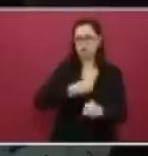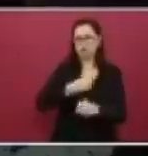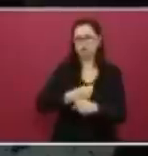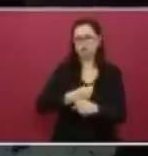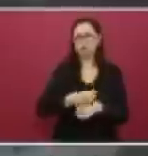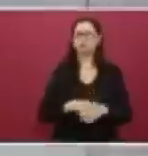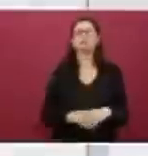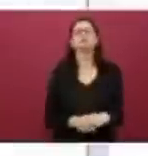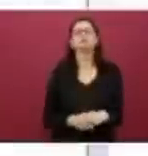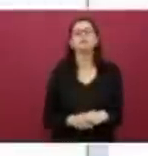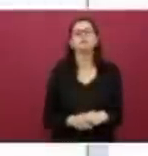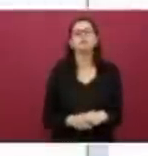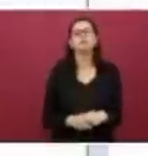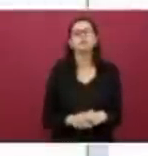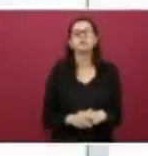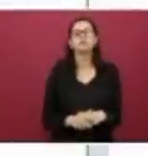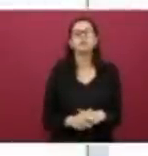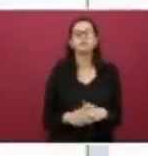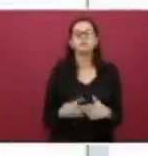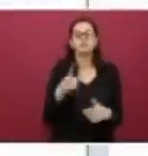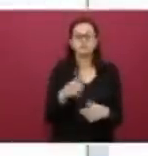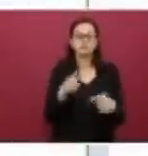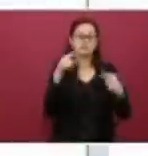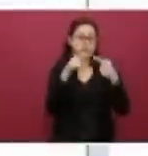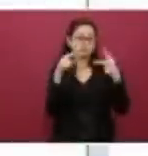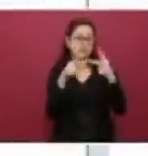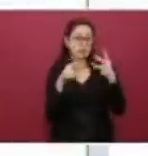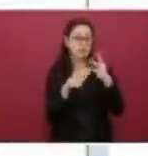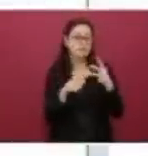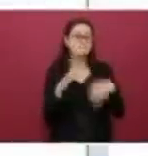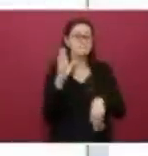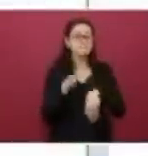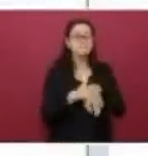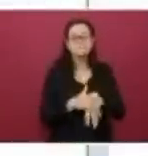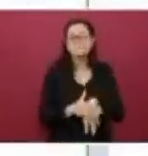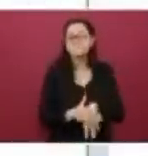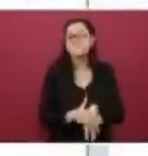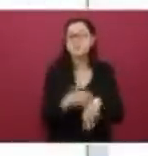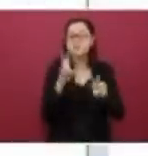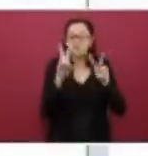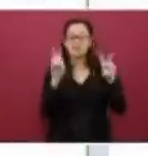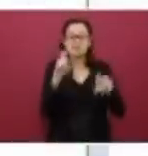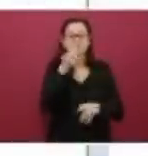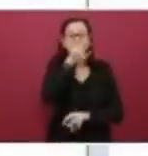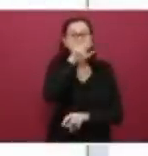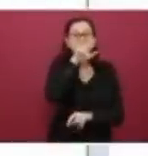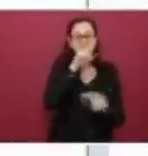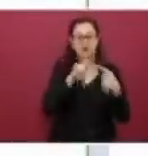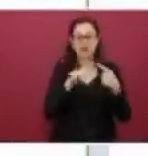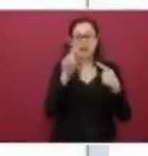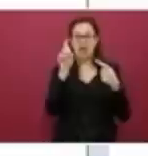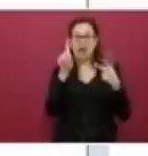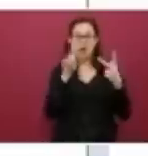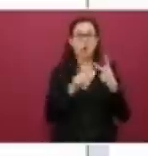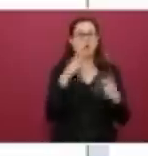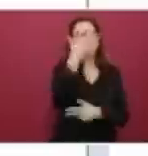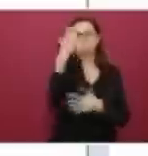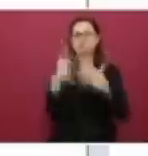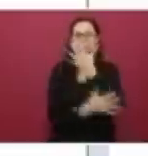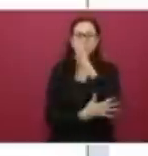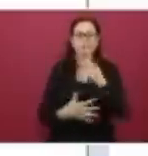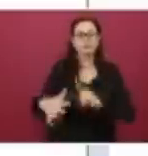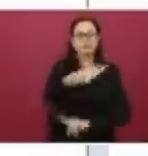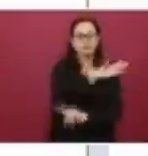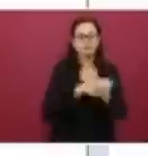resaltando los tres temas de mayor preocupación planteados por los habitantes del estado agua medioambiente y